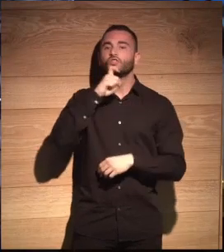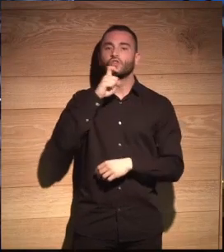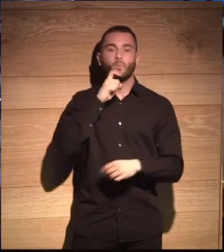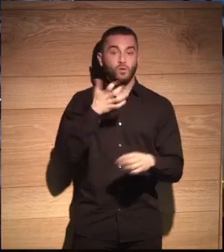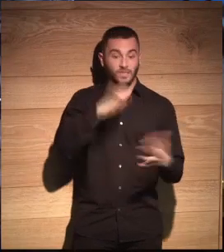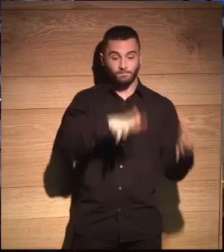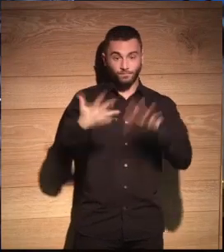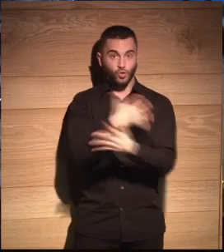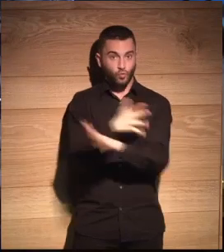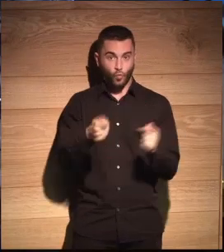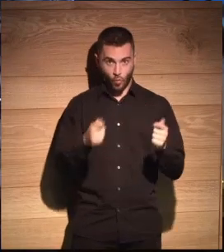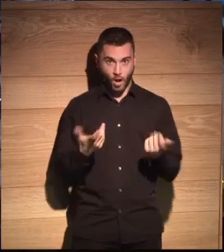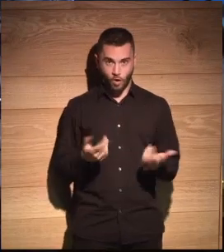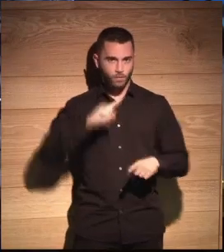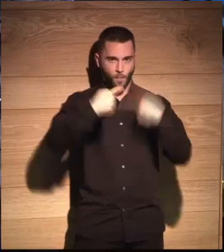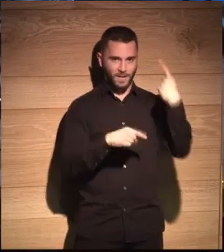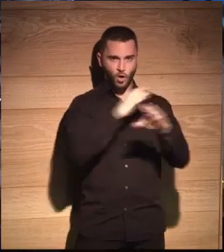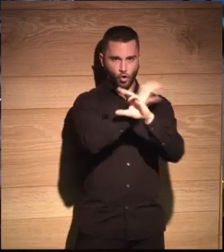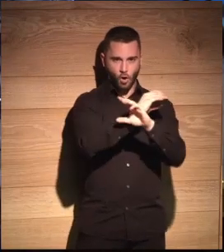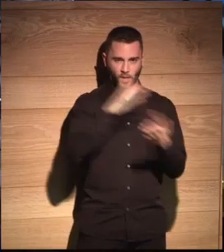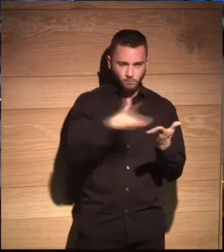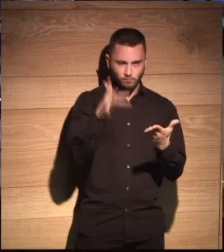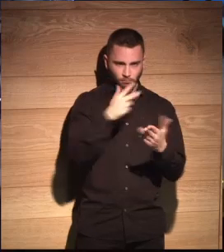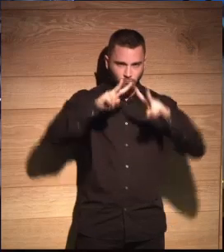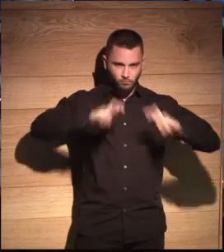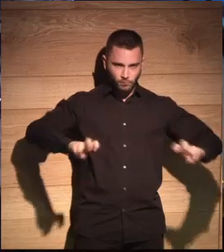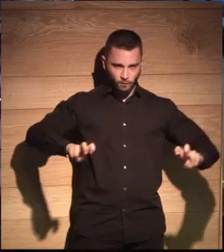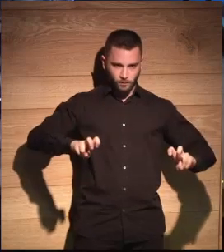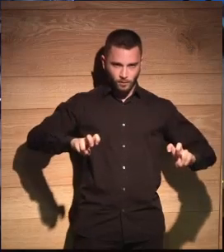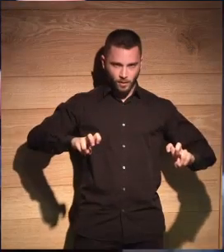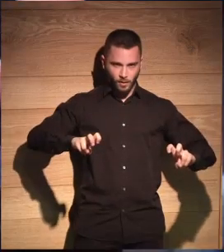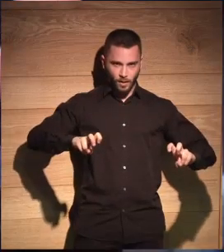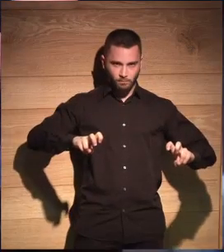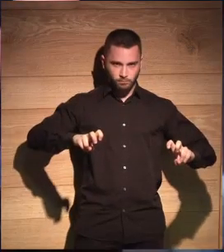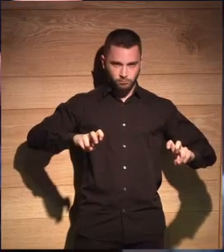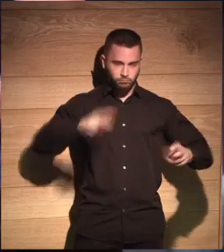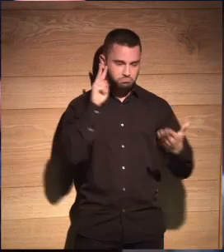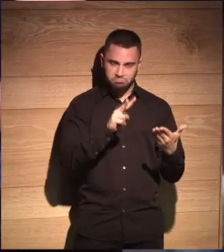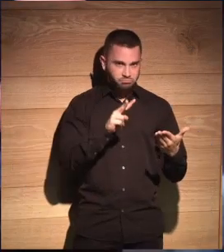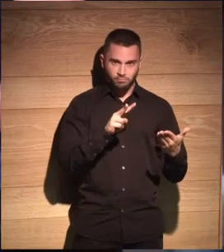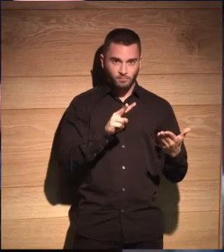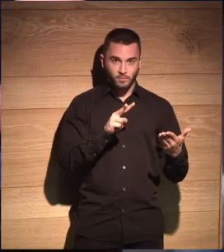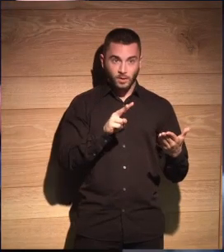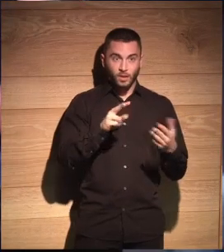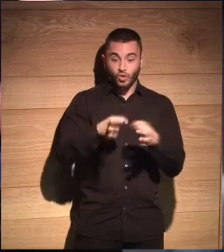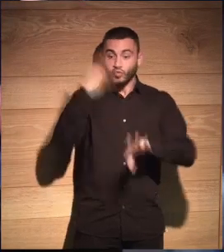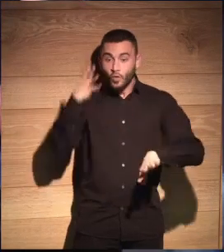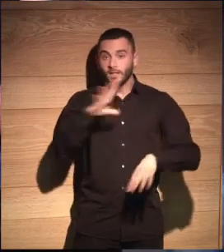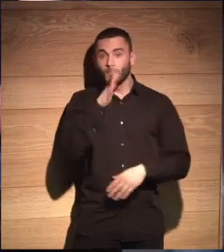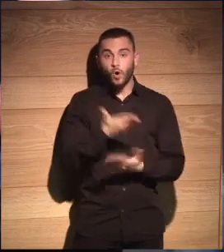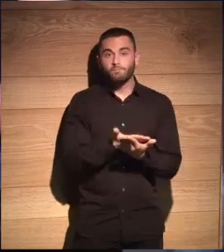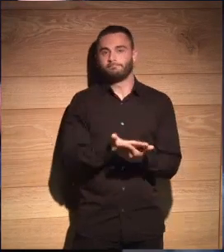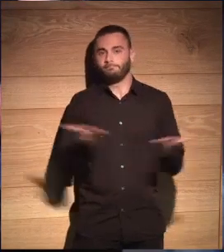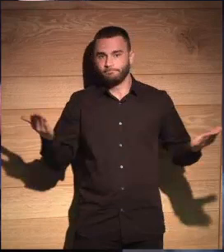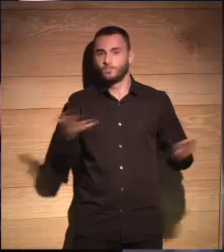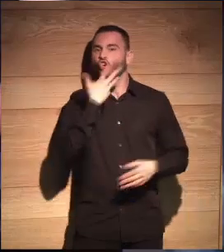es coger los cómics y analizarlos de arriba abajo, desglosarlos y... Por suerte ya casi todo el mundo conocía el